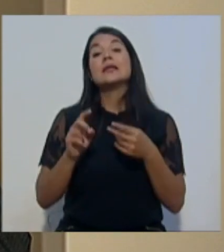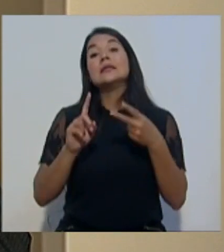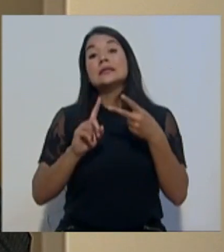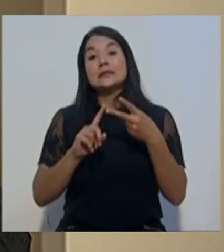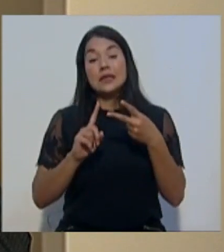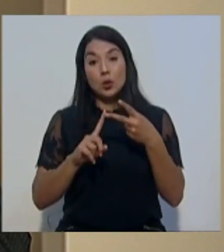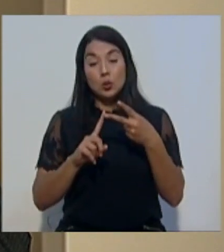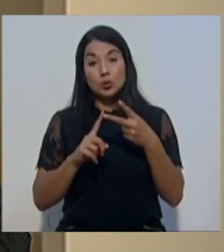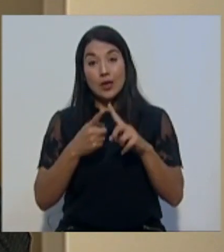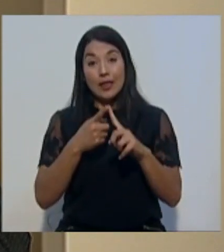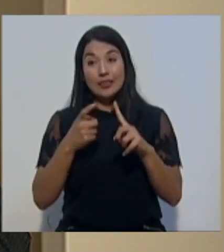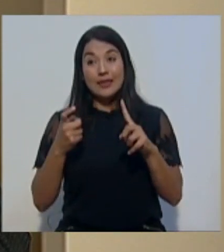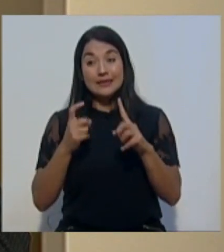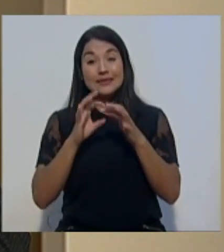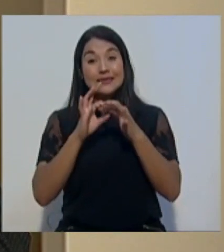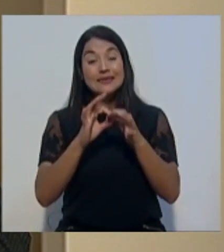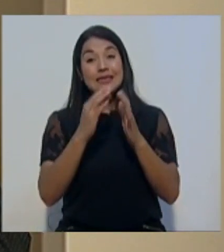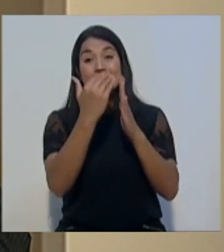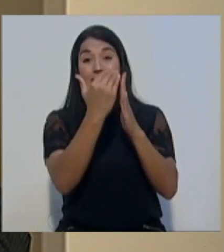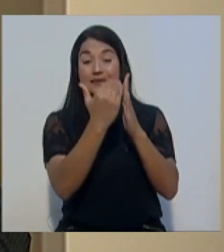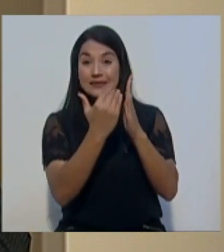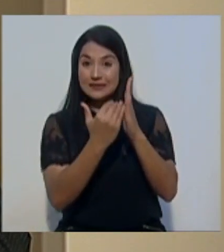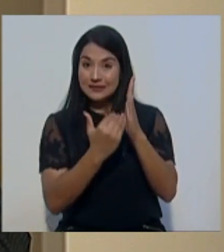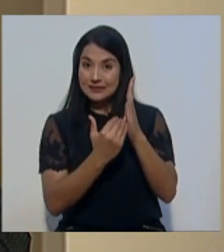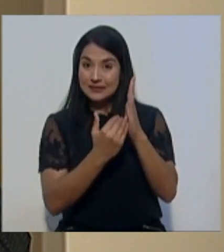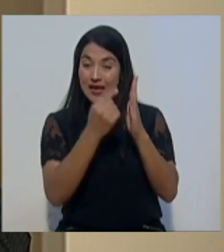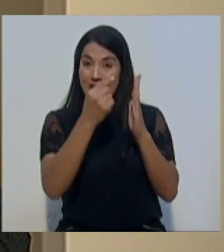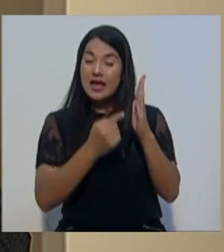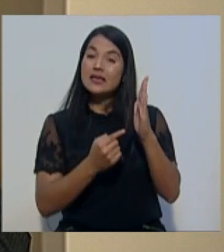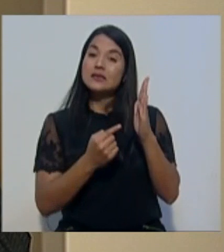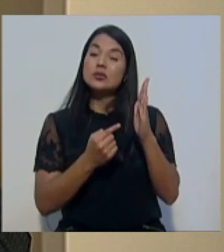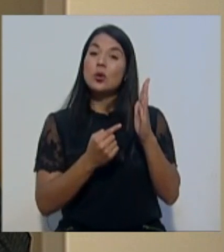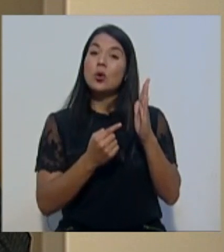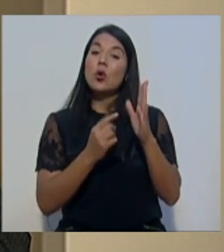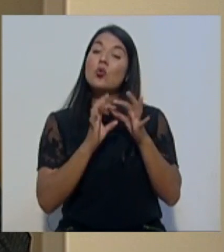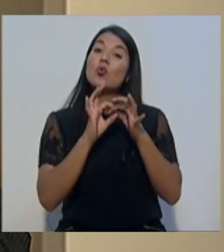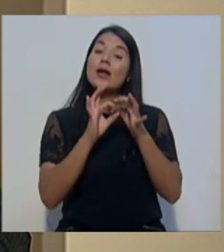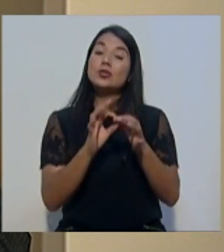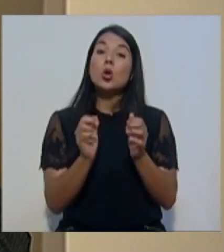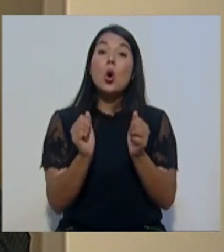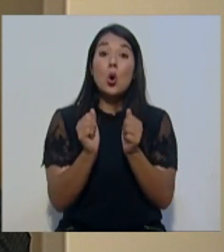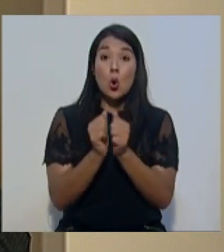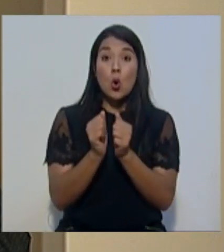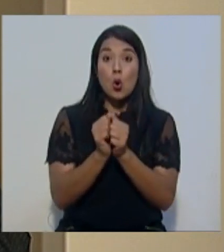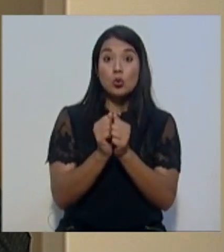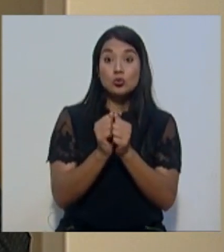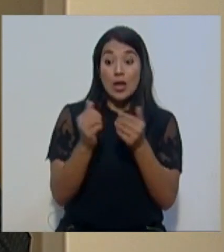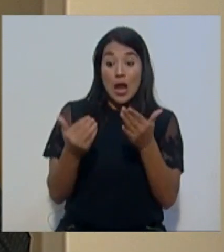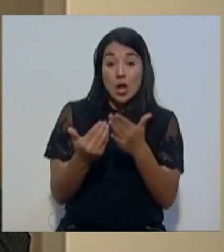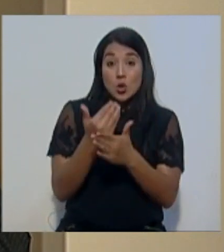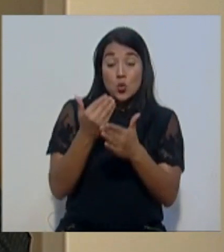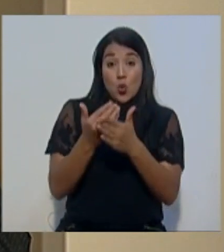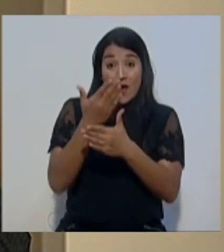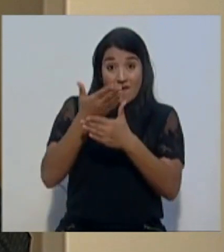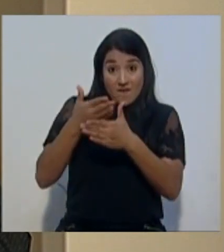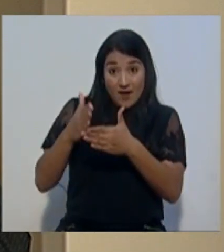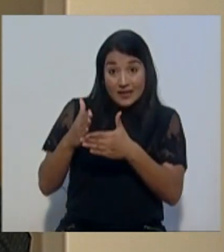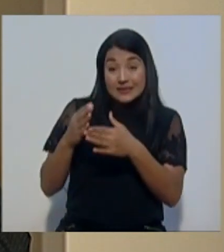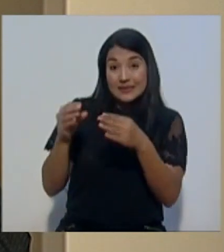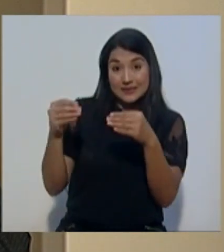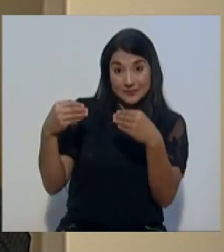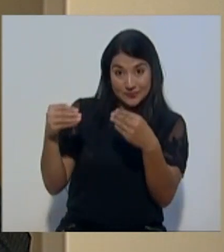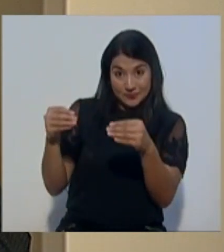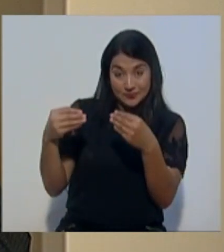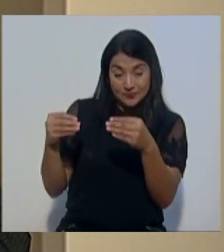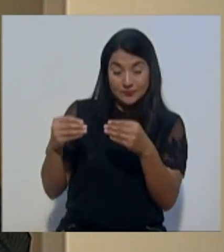Segundo, en términos de medidas de lo que puede ser esta fase a la que vamos en comparación a la fase en la que estamos,